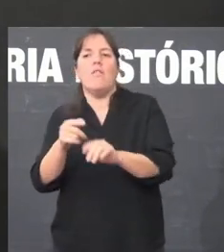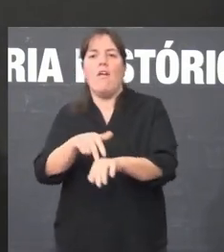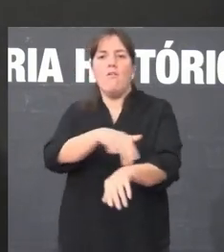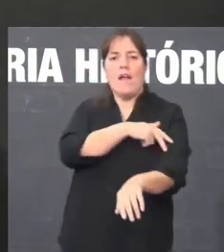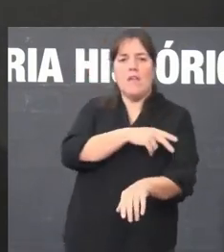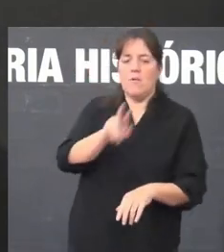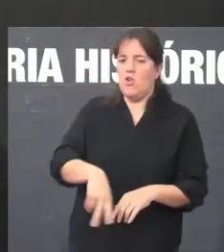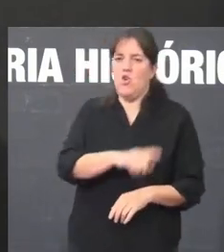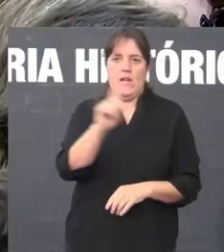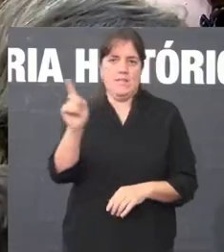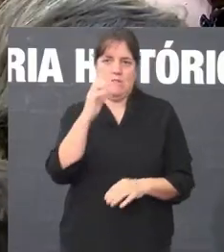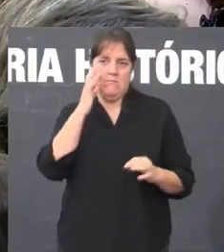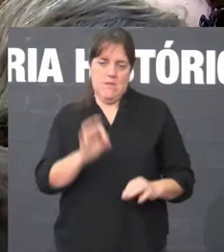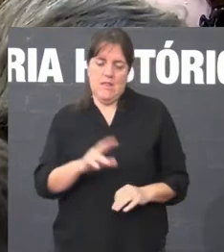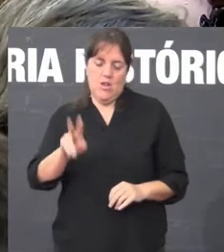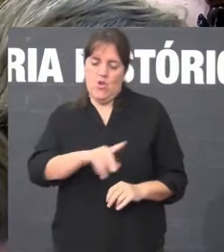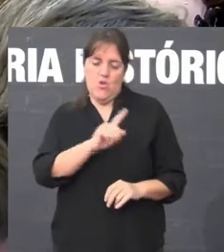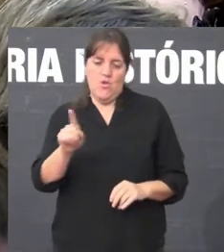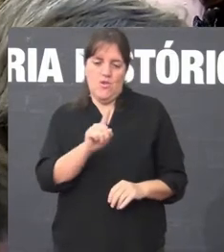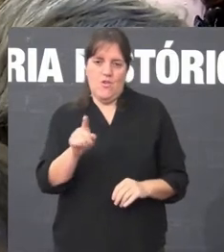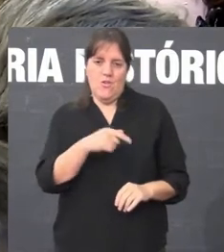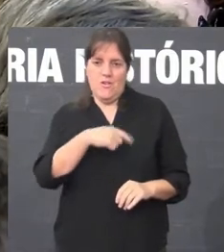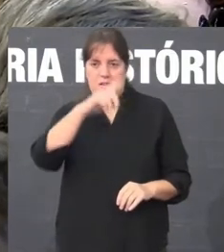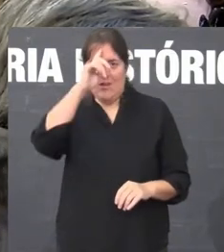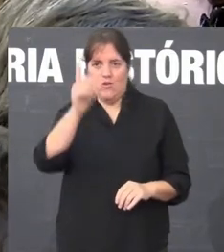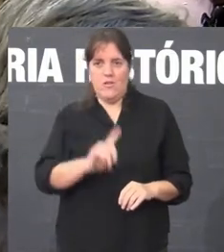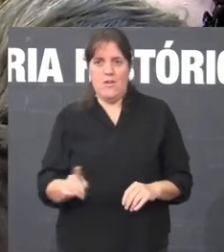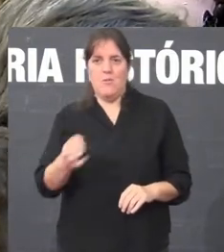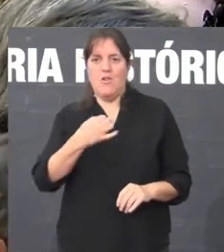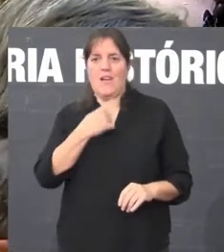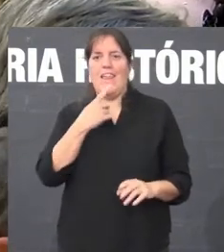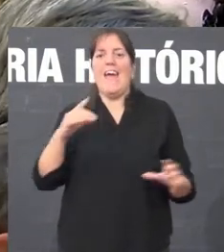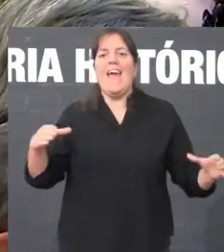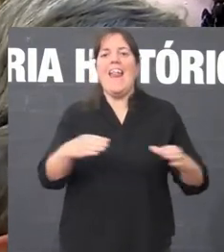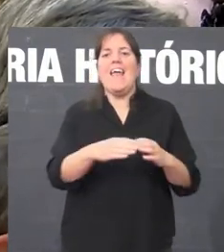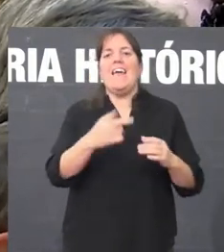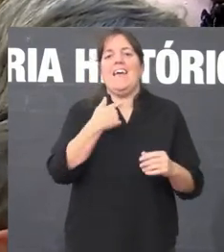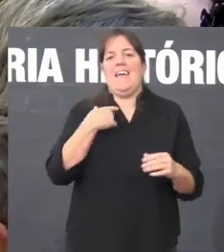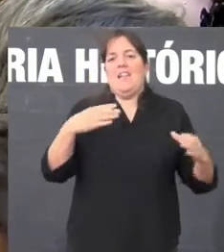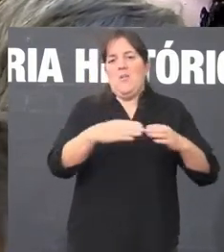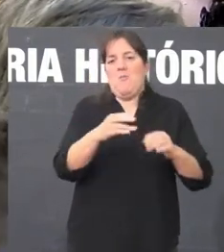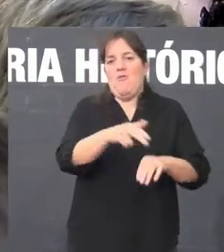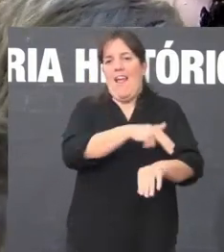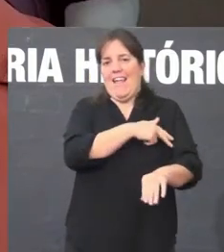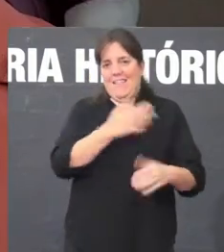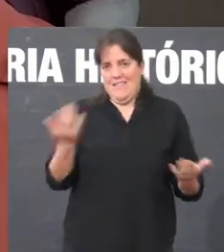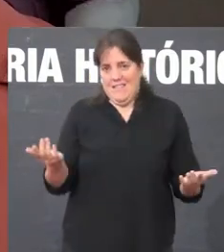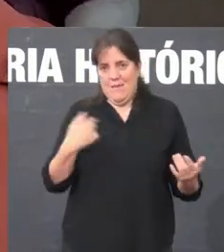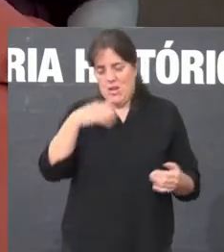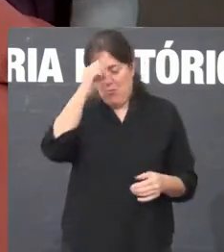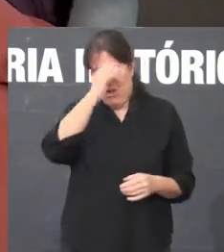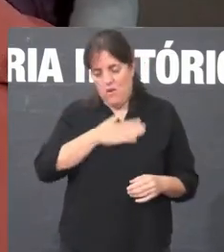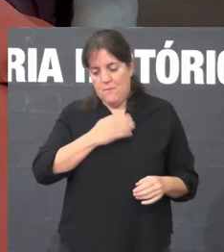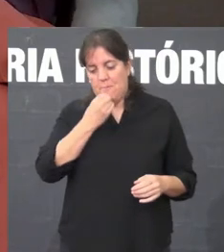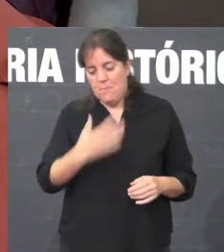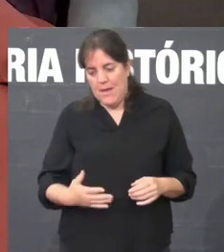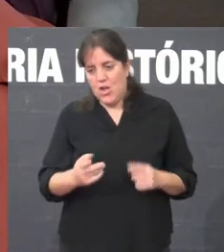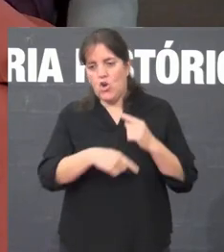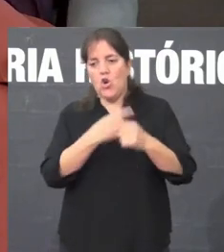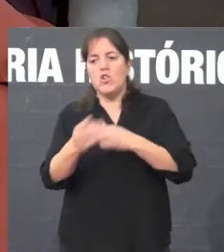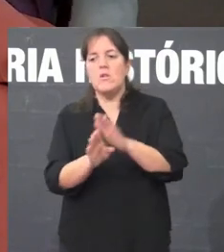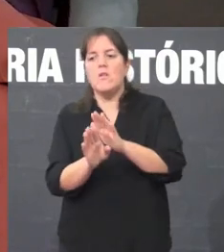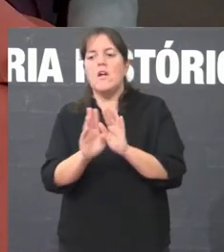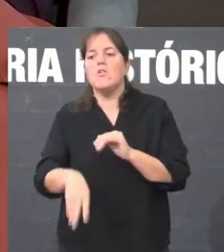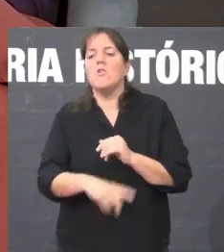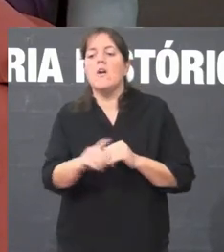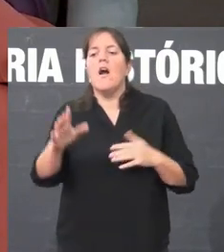y es que no, entonces no saber lo que era el régimen franquista, en mi opinión. Ahora bien, que